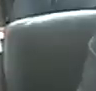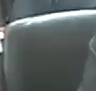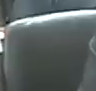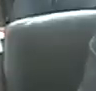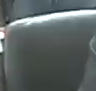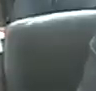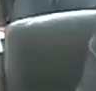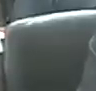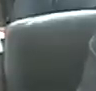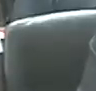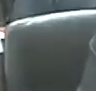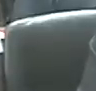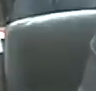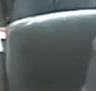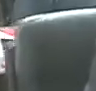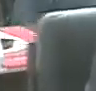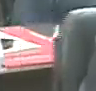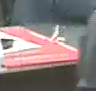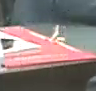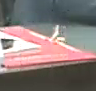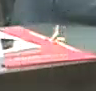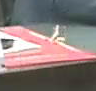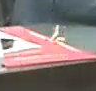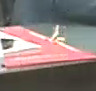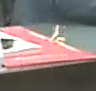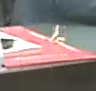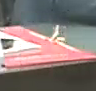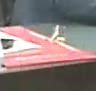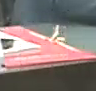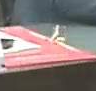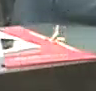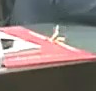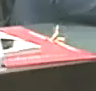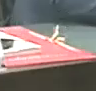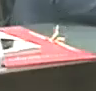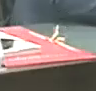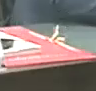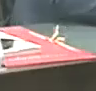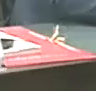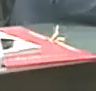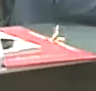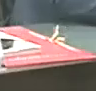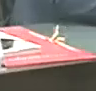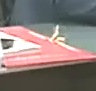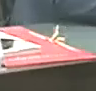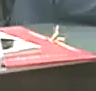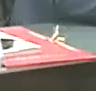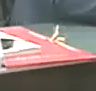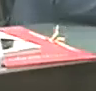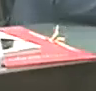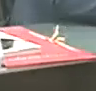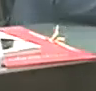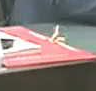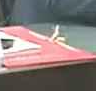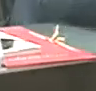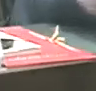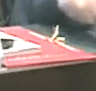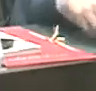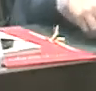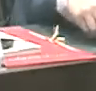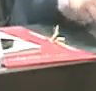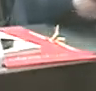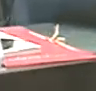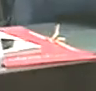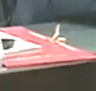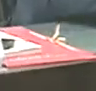como joven venezolana, me siento profundamente agradecida con el valiente presidente de nuestra